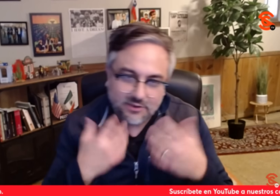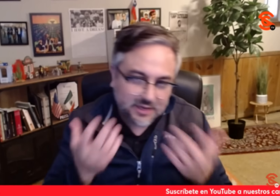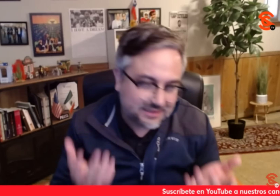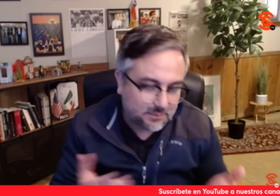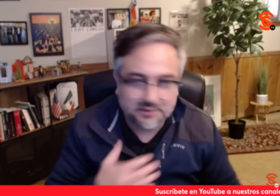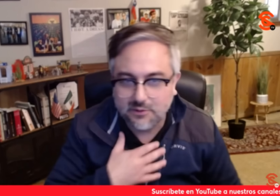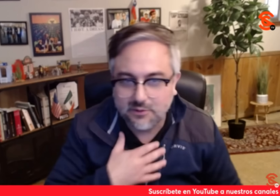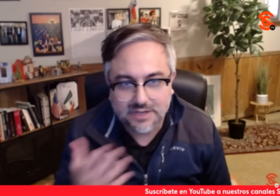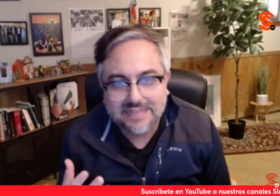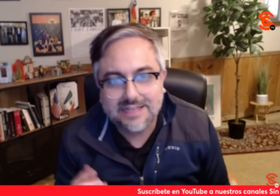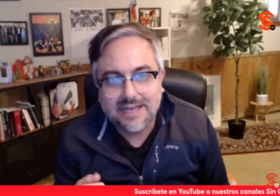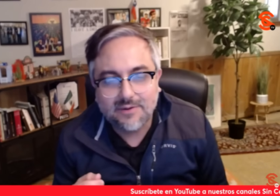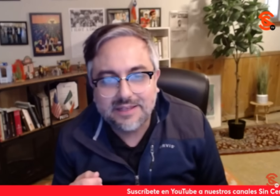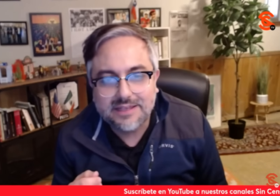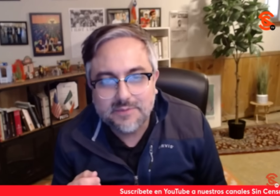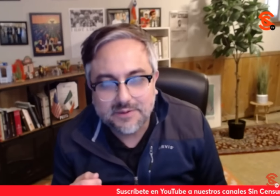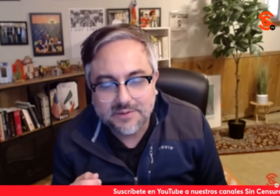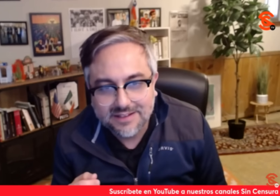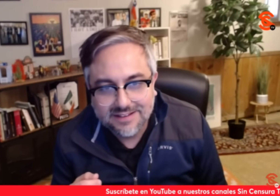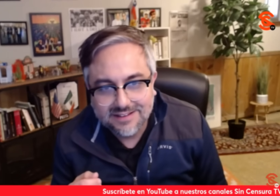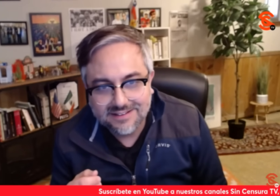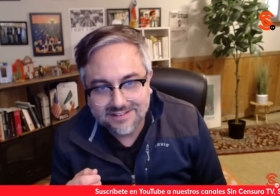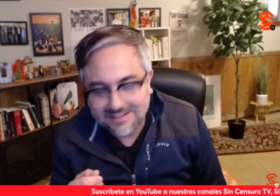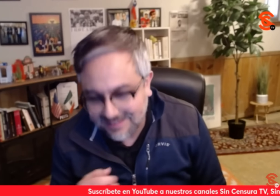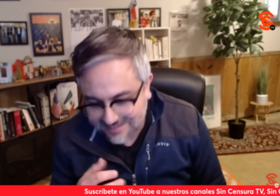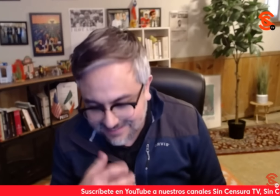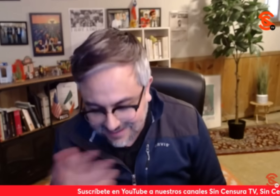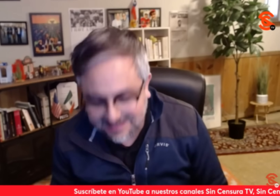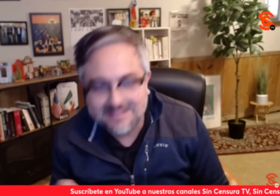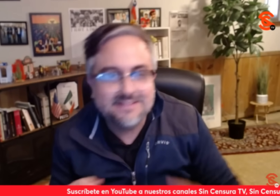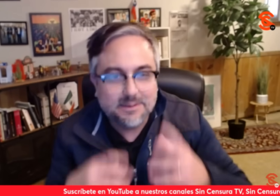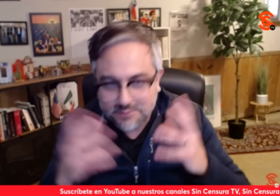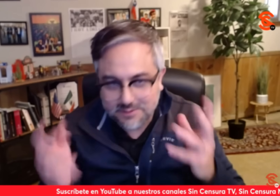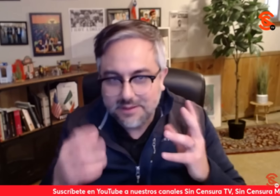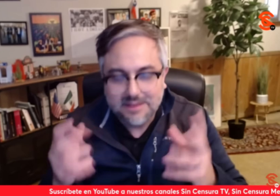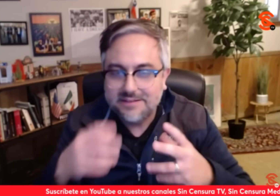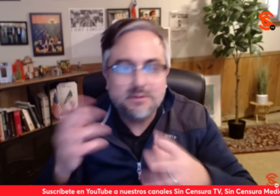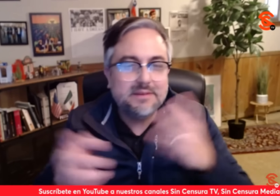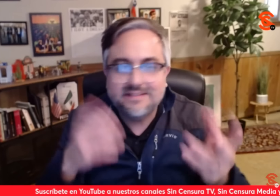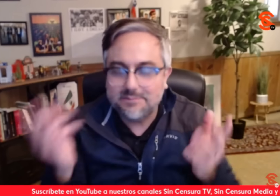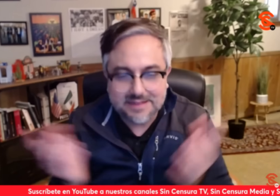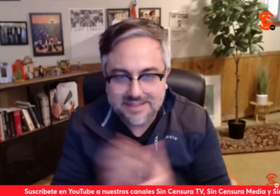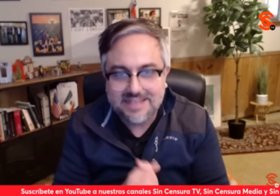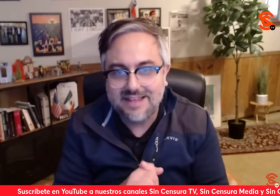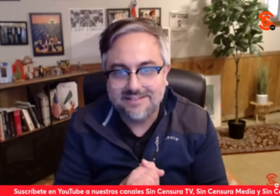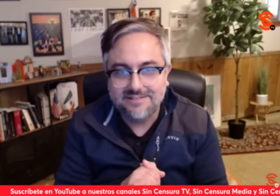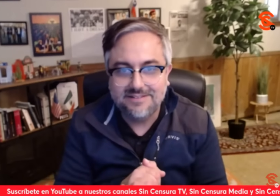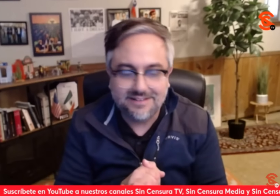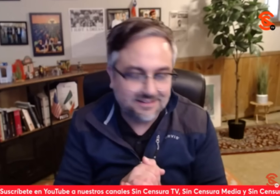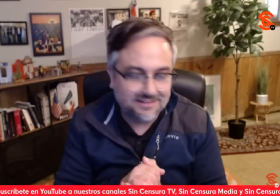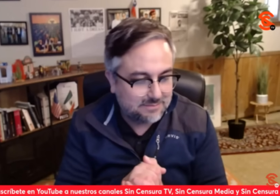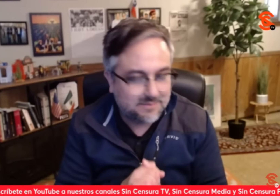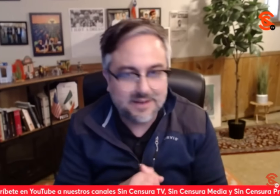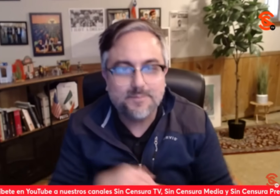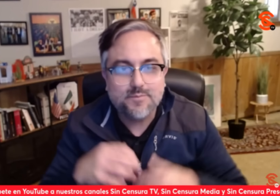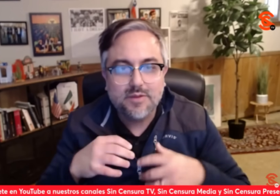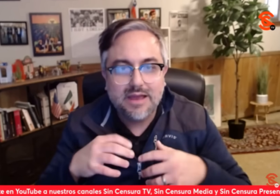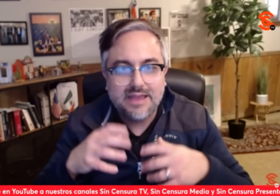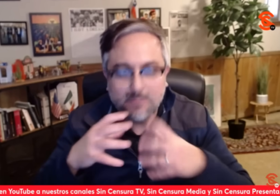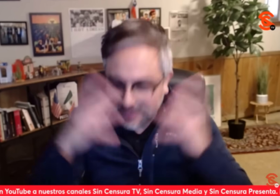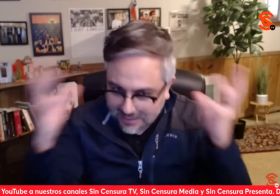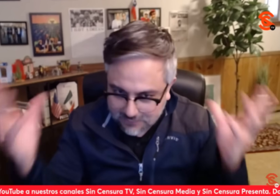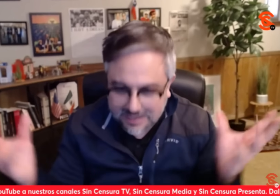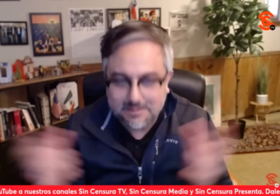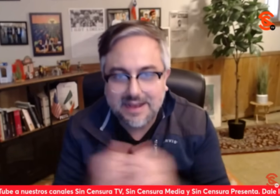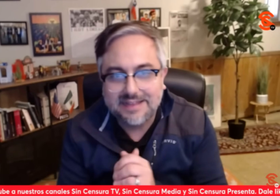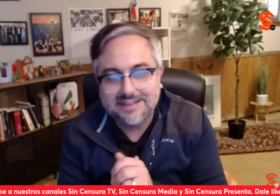No se la quiero cantar porque sigo con el catarro aquí, pero esta es la que dicen siempre me dices mentiras, ¿no? Y bla, bla, bla.